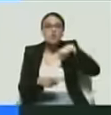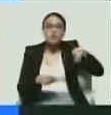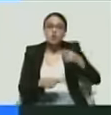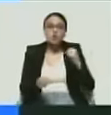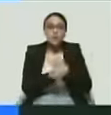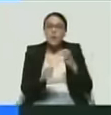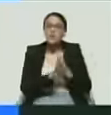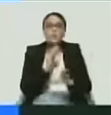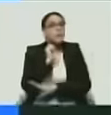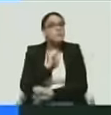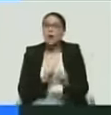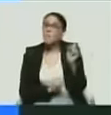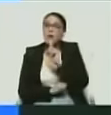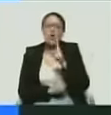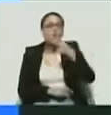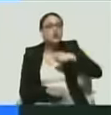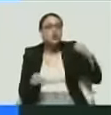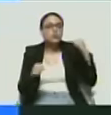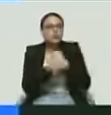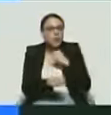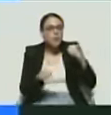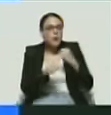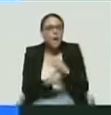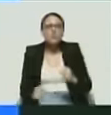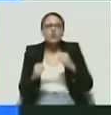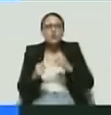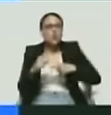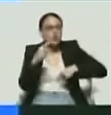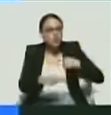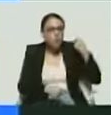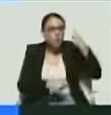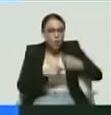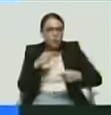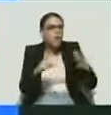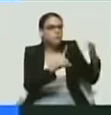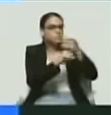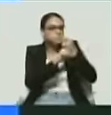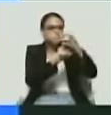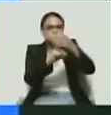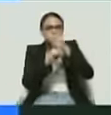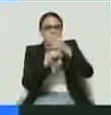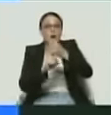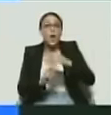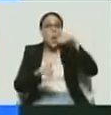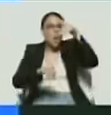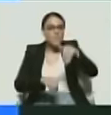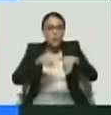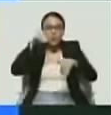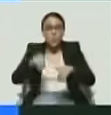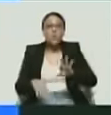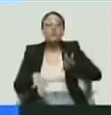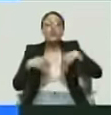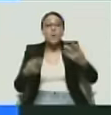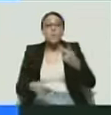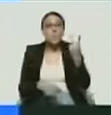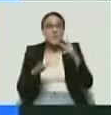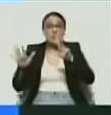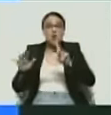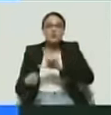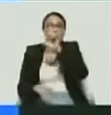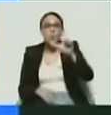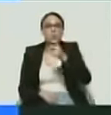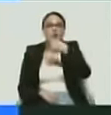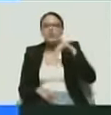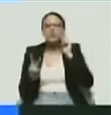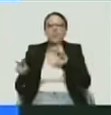esta victoria día por día, voto por voto, y los resultados se van a ver en la noche del 28 de